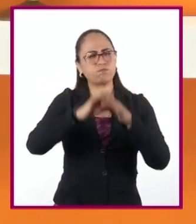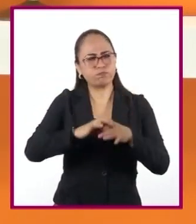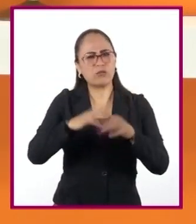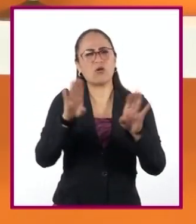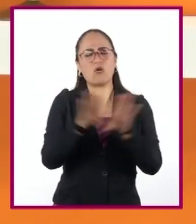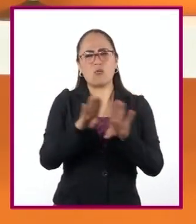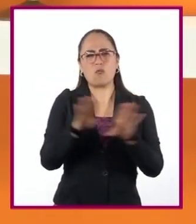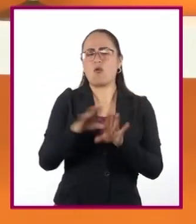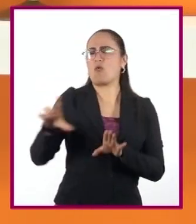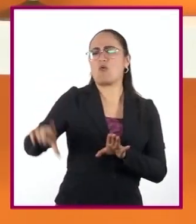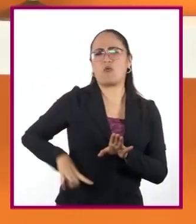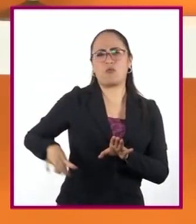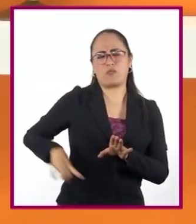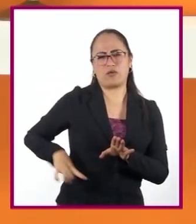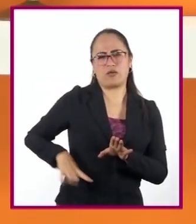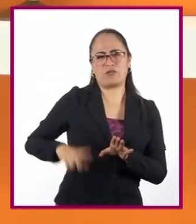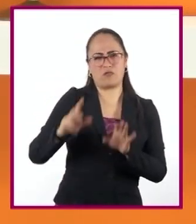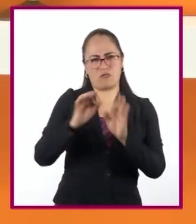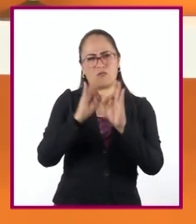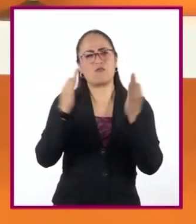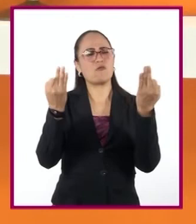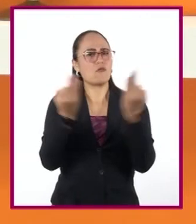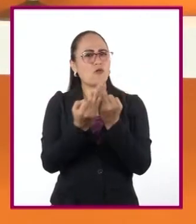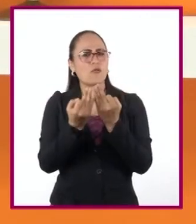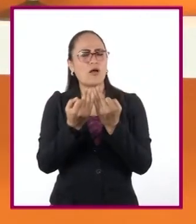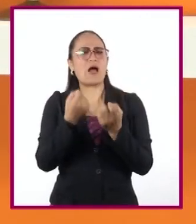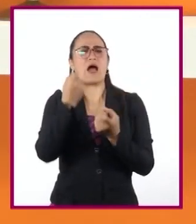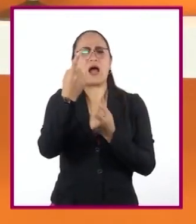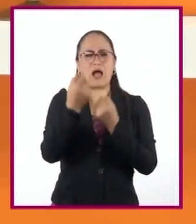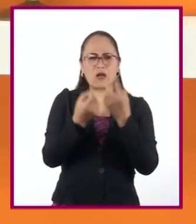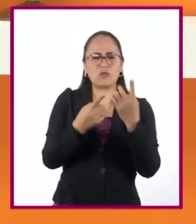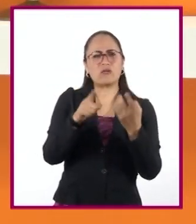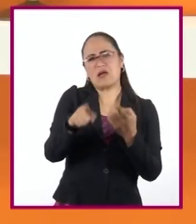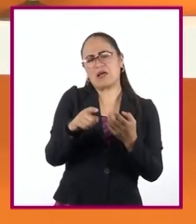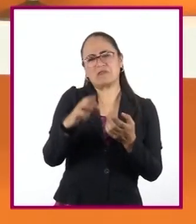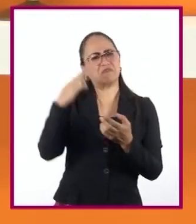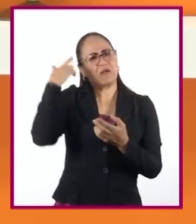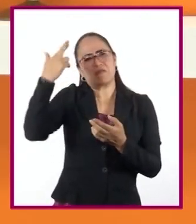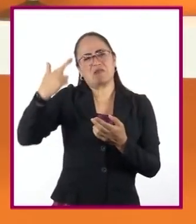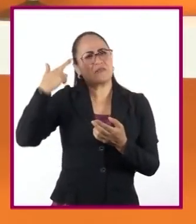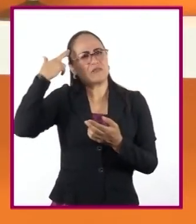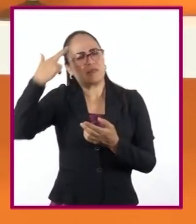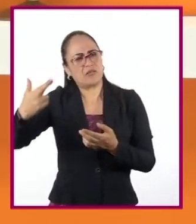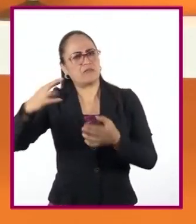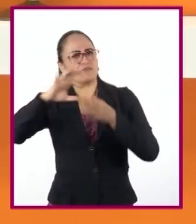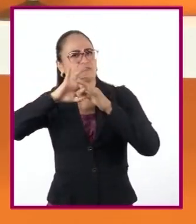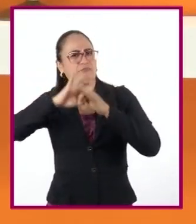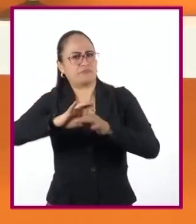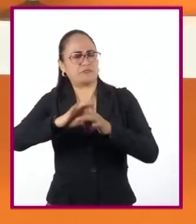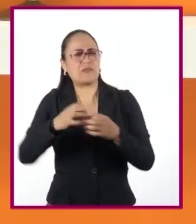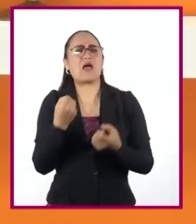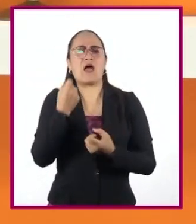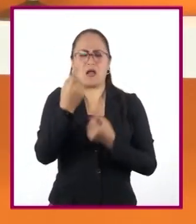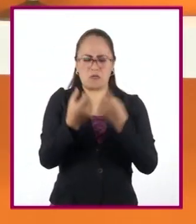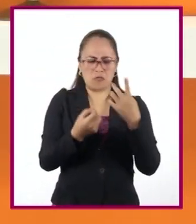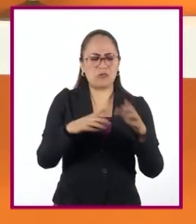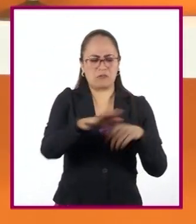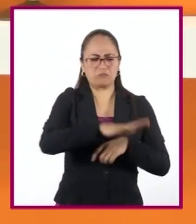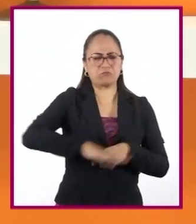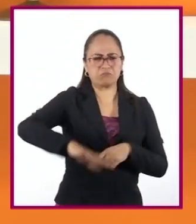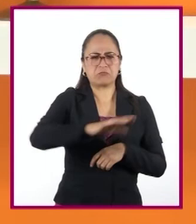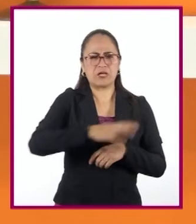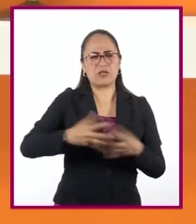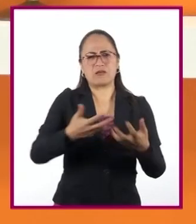gobierno, a pesar de que algunas de ellas eran colonias reales. Algunas tenían varios propietarios y otras